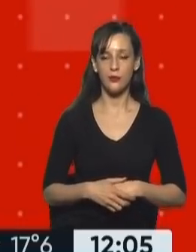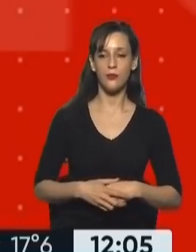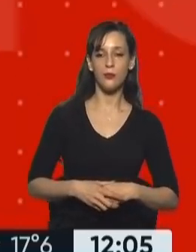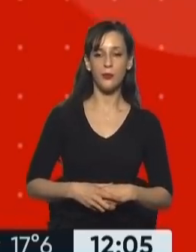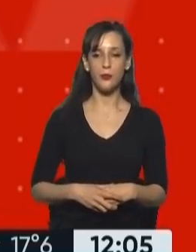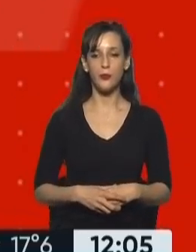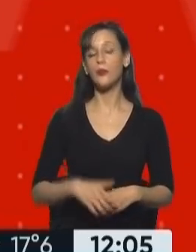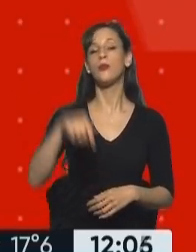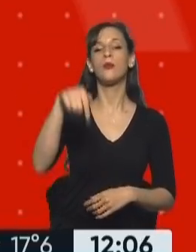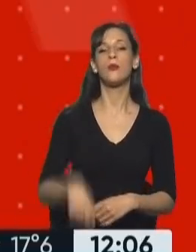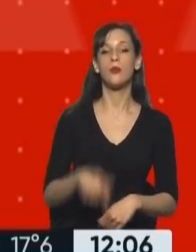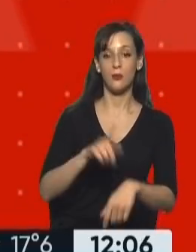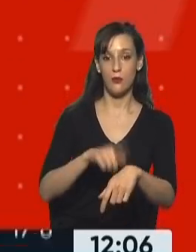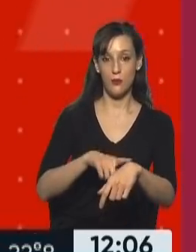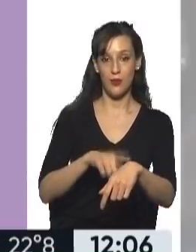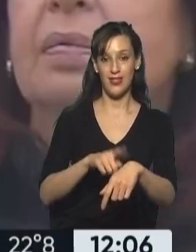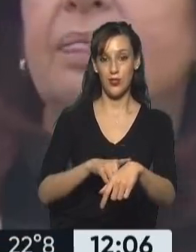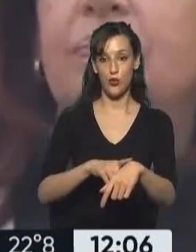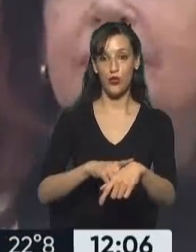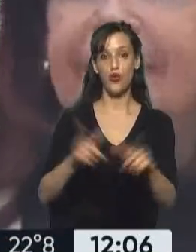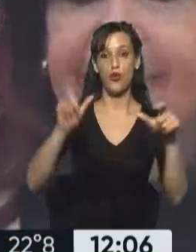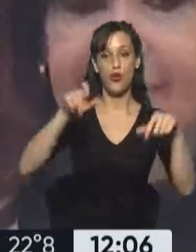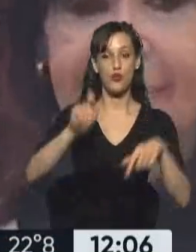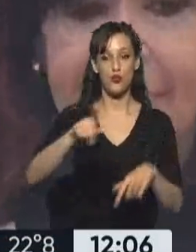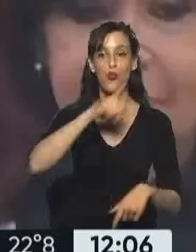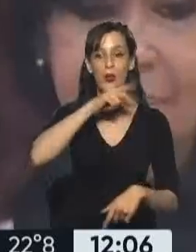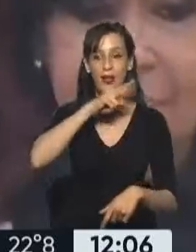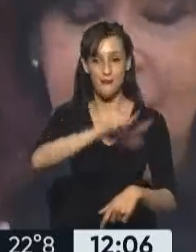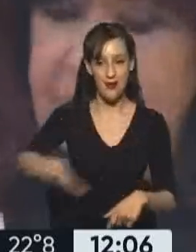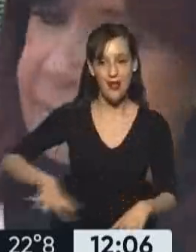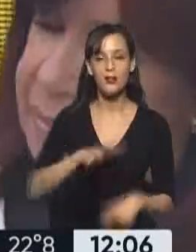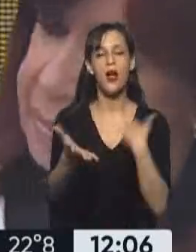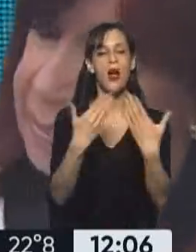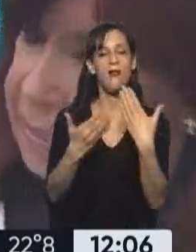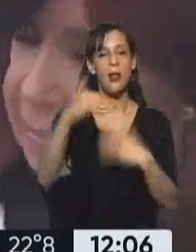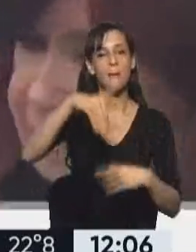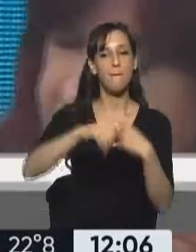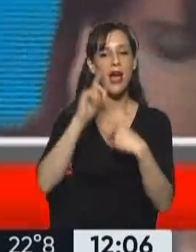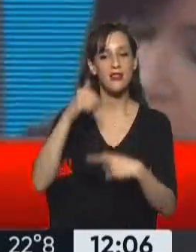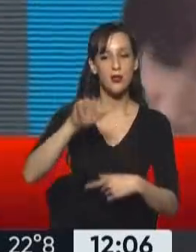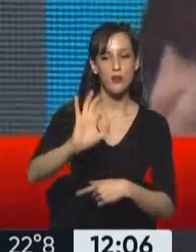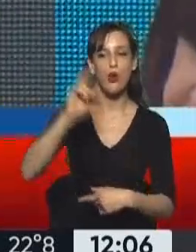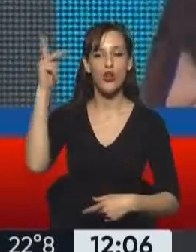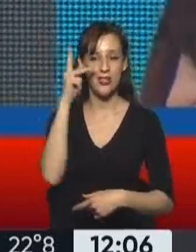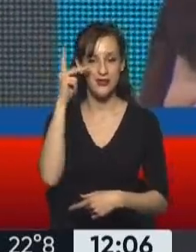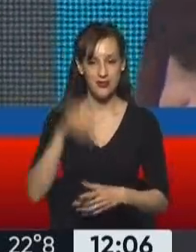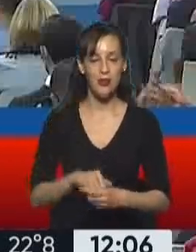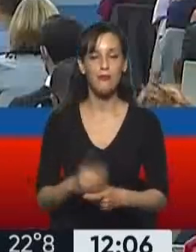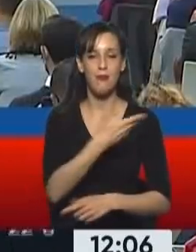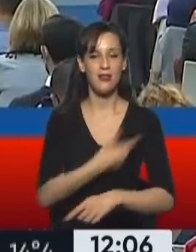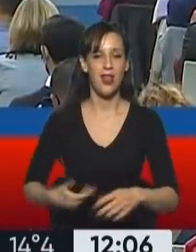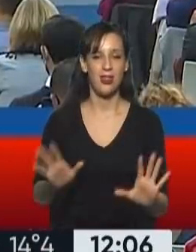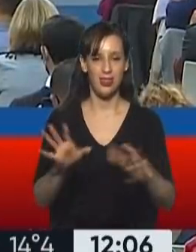Esto está pasando ahora, lo vamos rápidamente al Estadio Único de La Plata. Habla Máximo Kirchner, presidente del bloque del Frente de Todos. Nunca